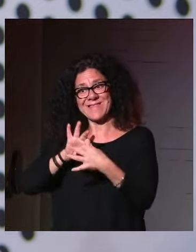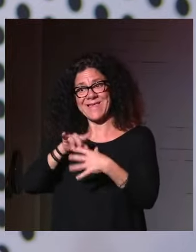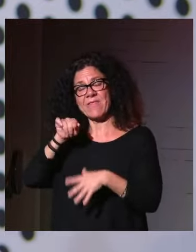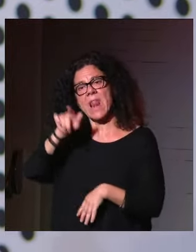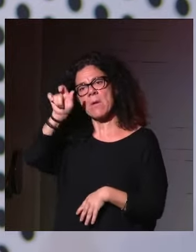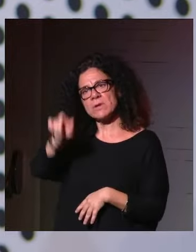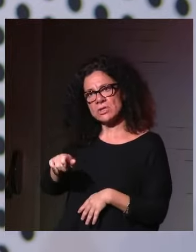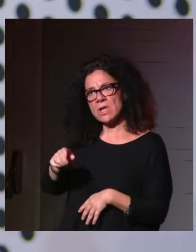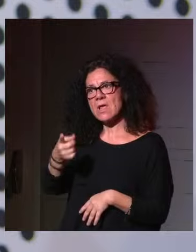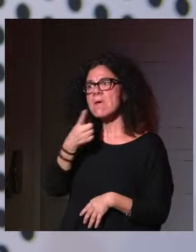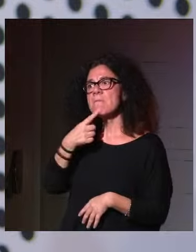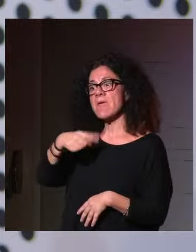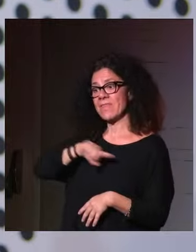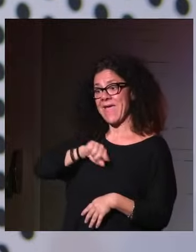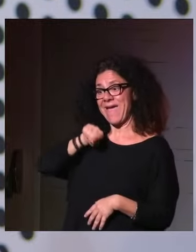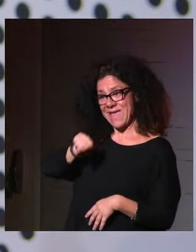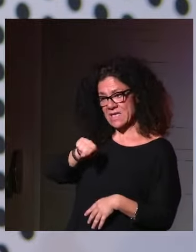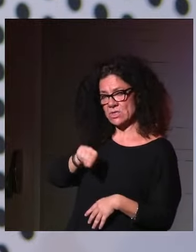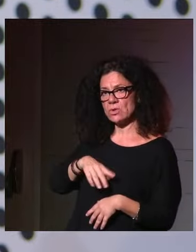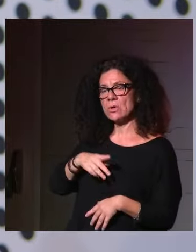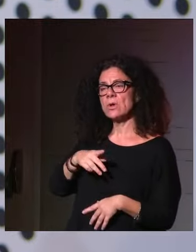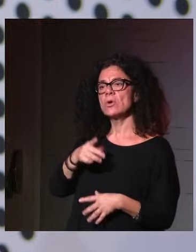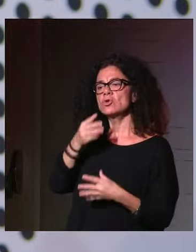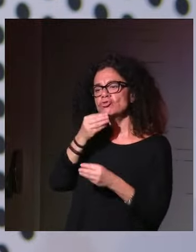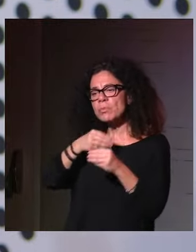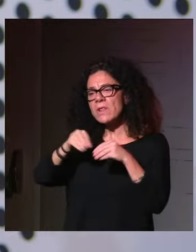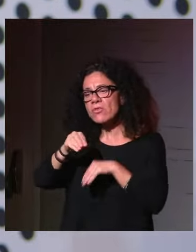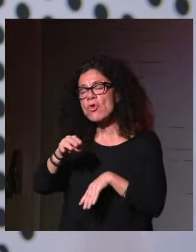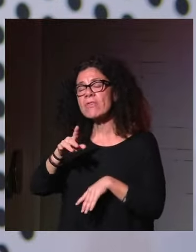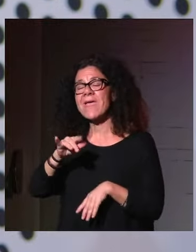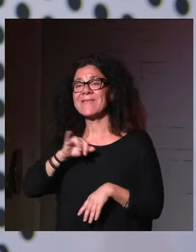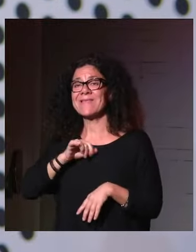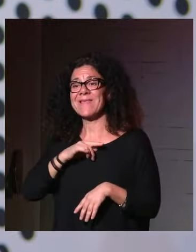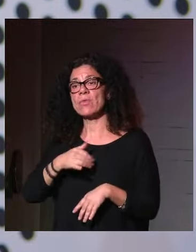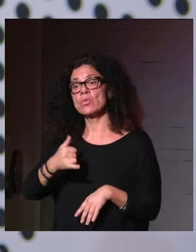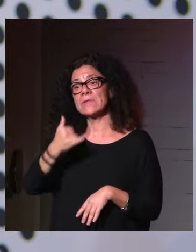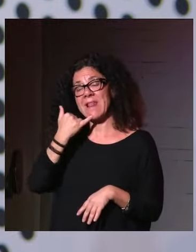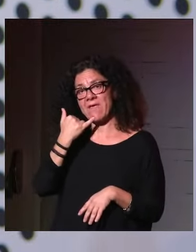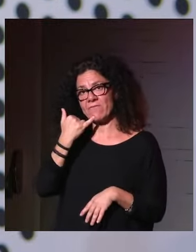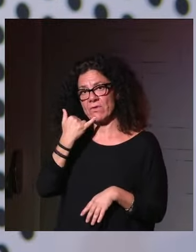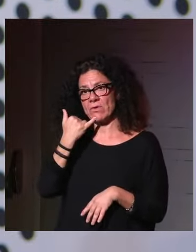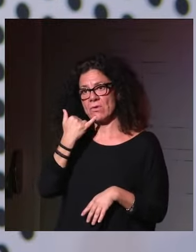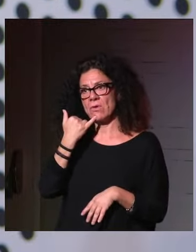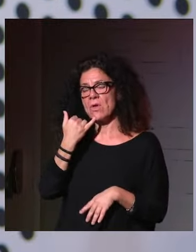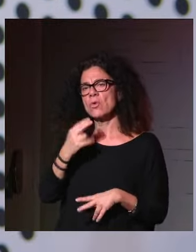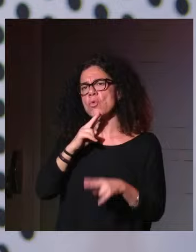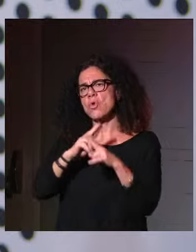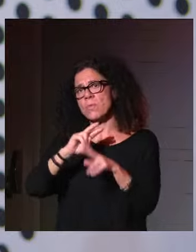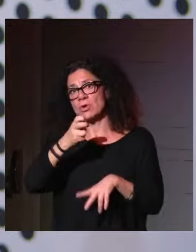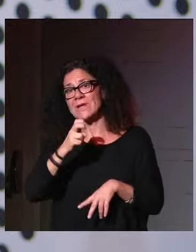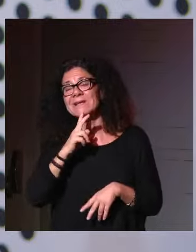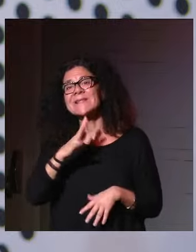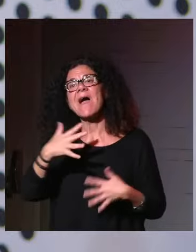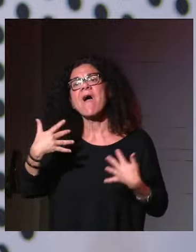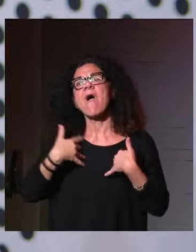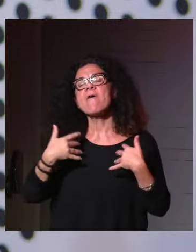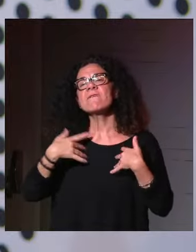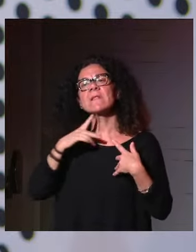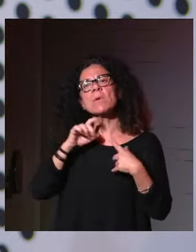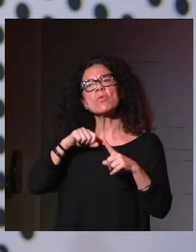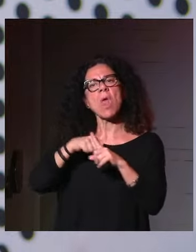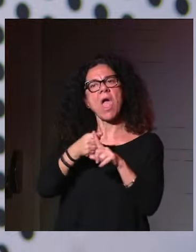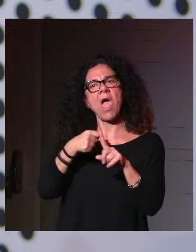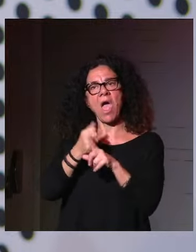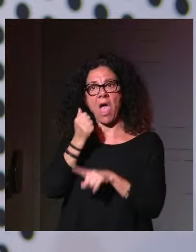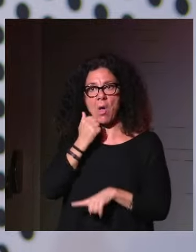persona que me decía eso su plantación de identidad en un teléfono sacado nombre de Telma fardín que es la víctima de un abuso sexual